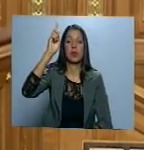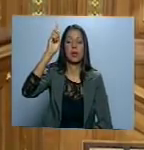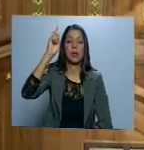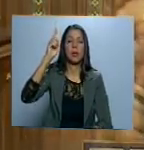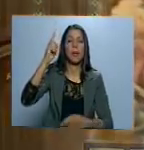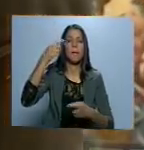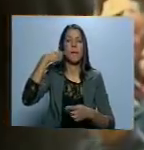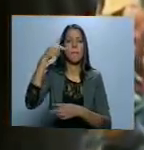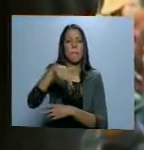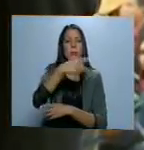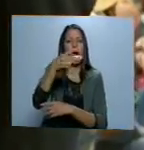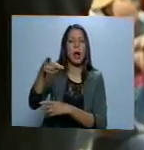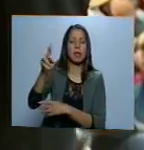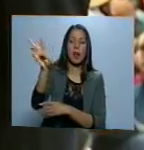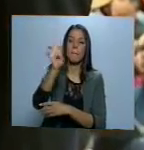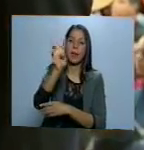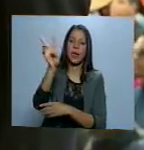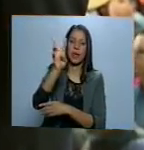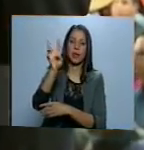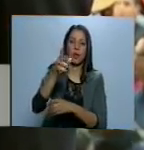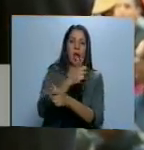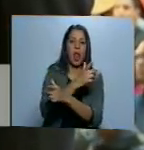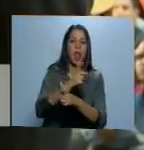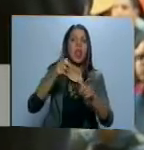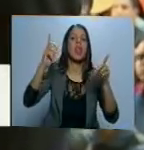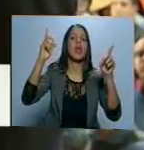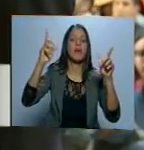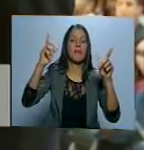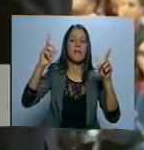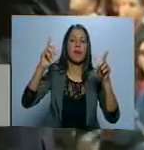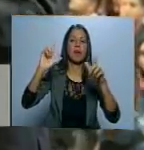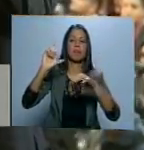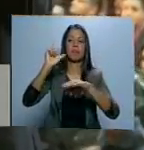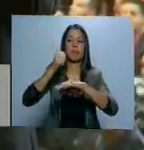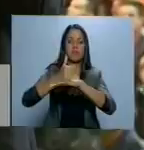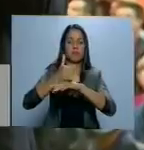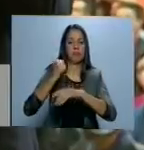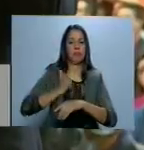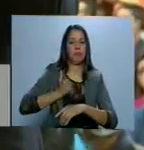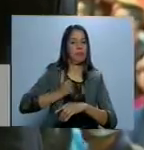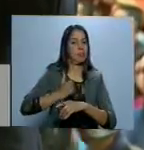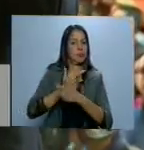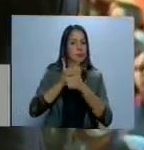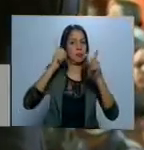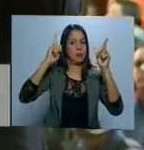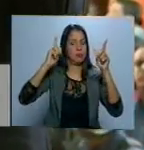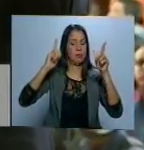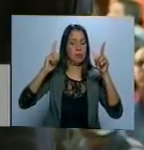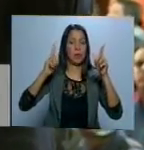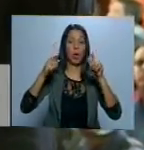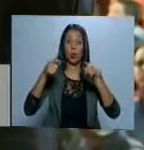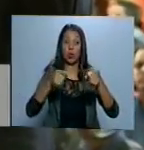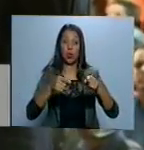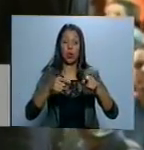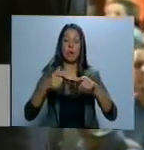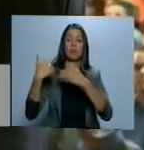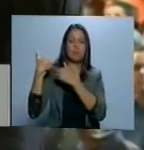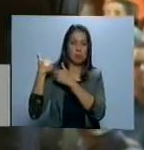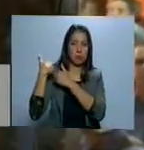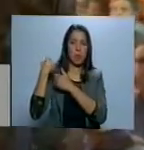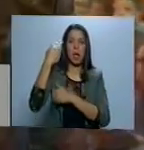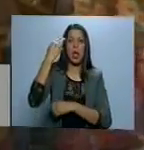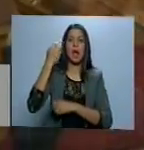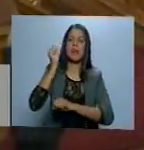la patria libre, independiente y soberana, defender y hacer cumplir las leyes